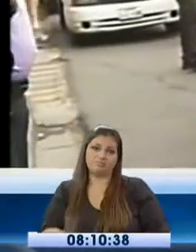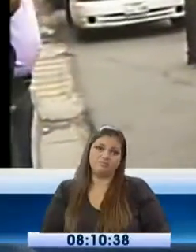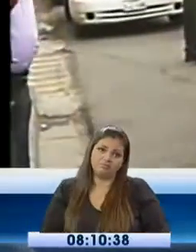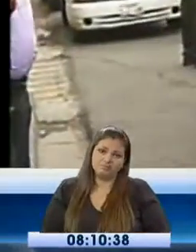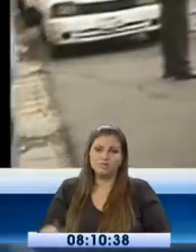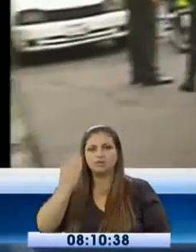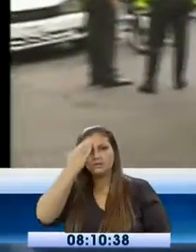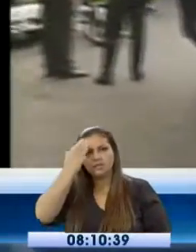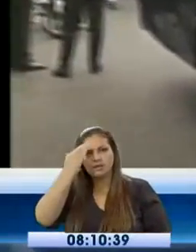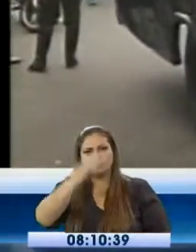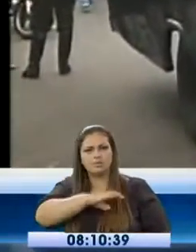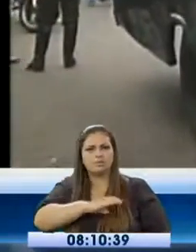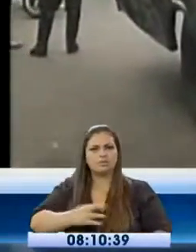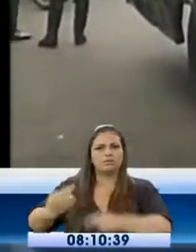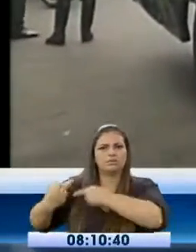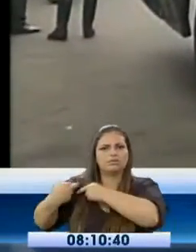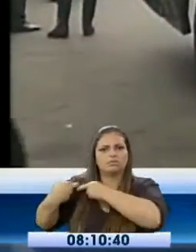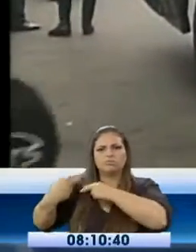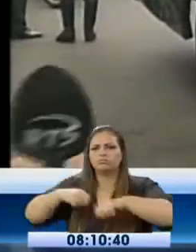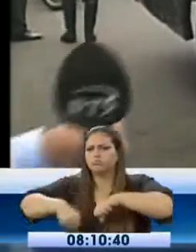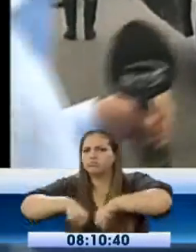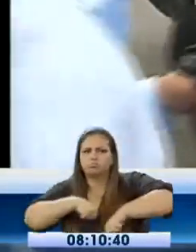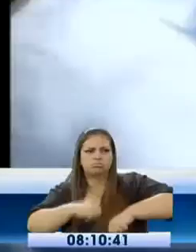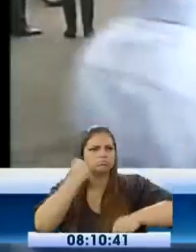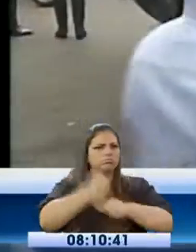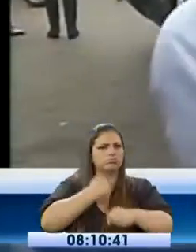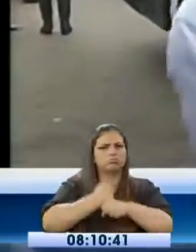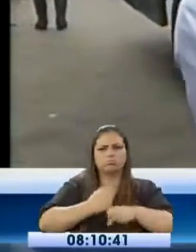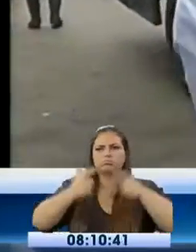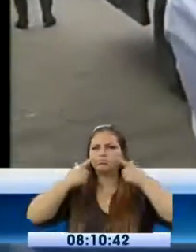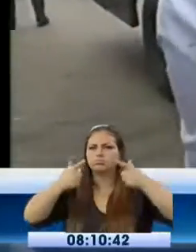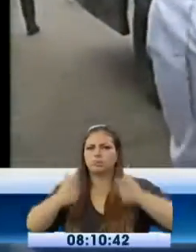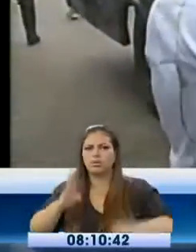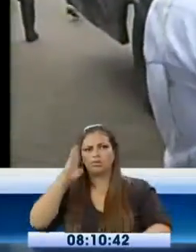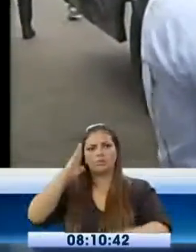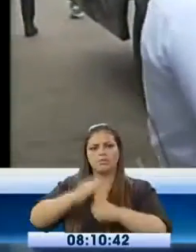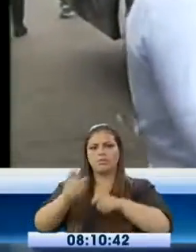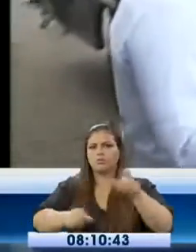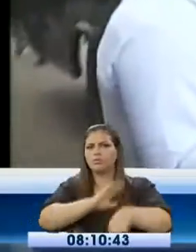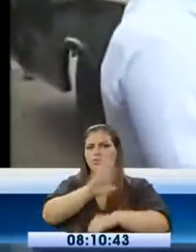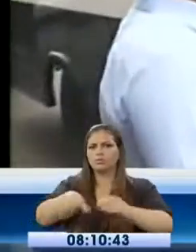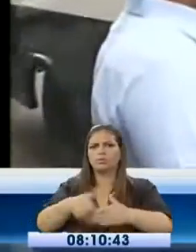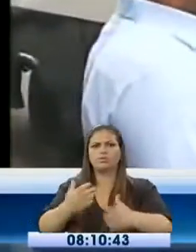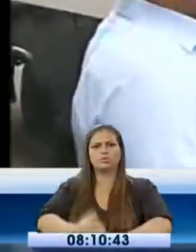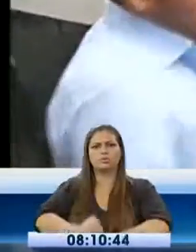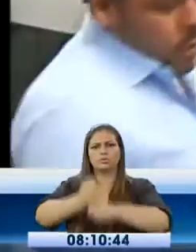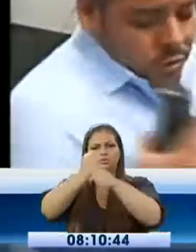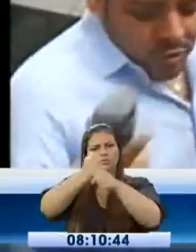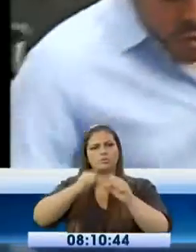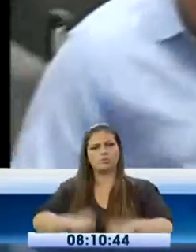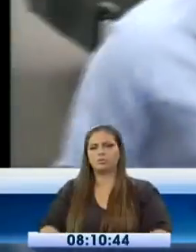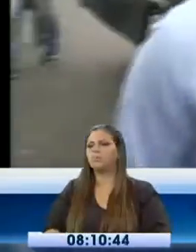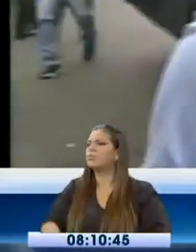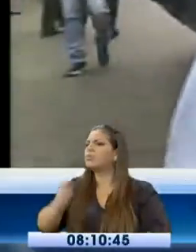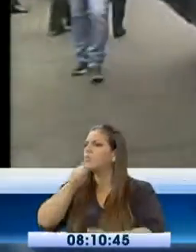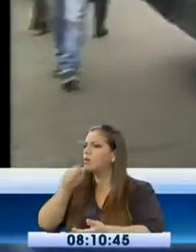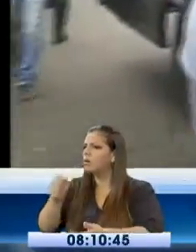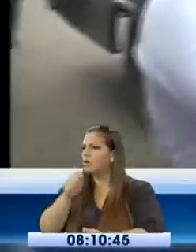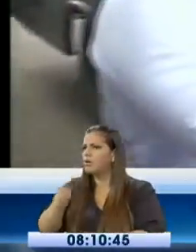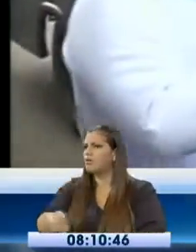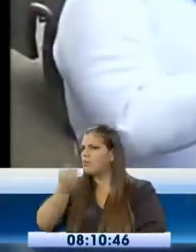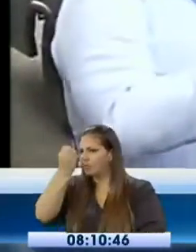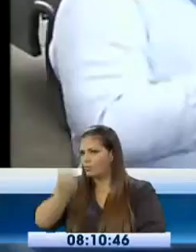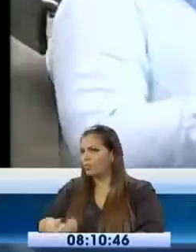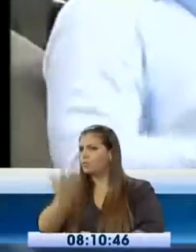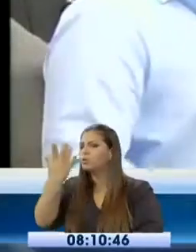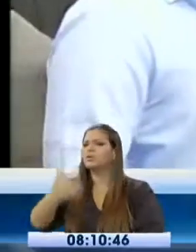aquí a las personas que están abordando. Señor, buenos días, ¿qué le parece estos operativos? No me parece. Otros dos señores molestos. Señor, ¿qué le